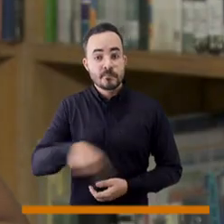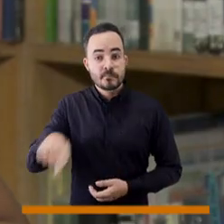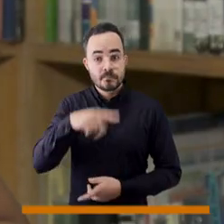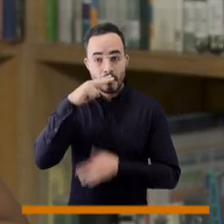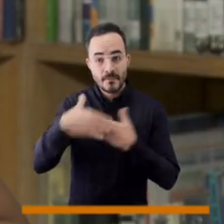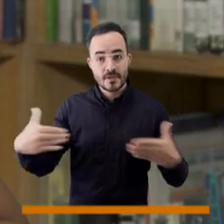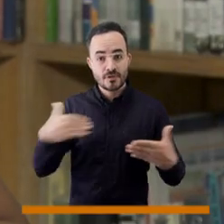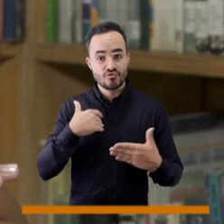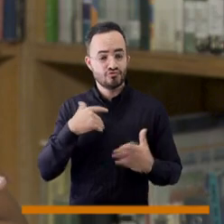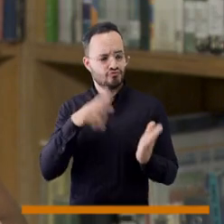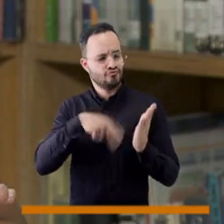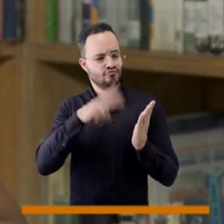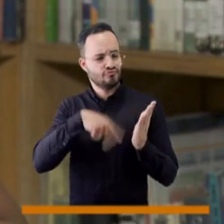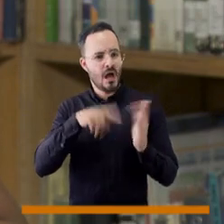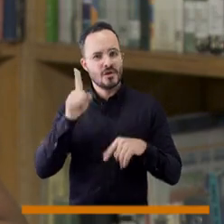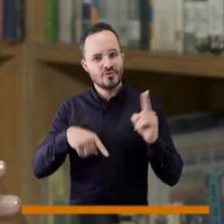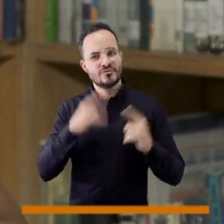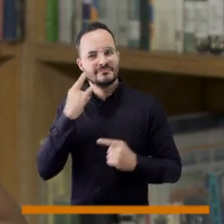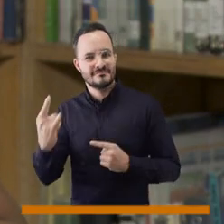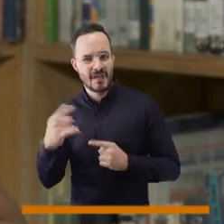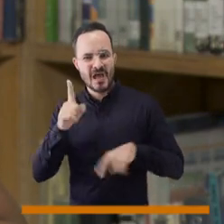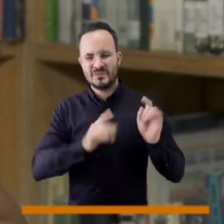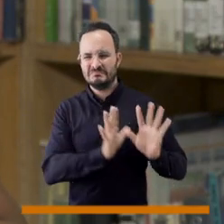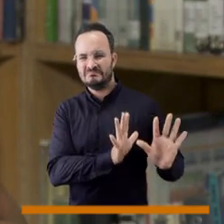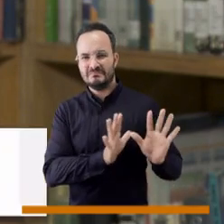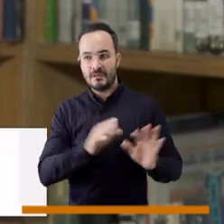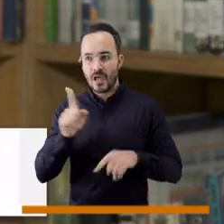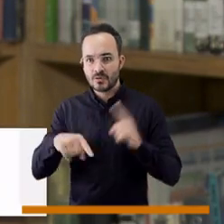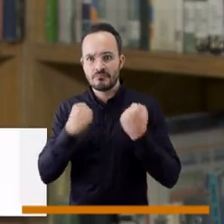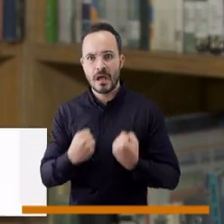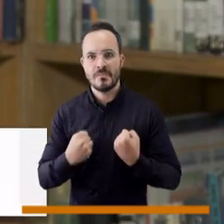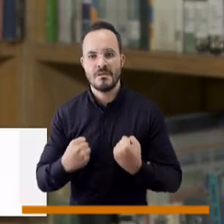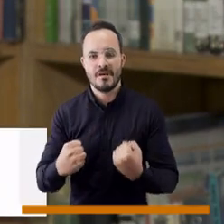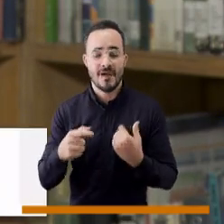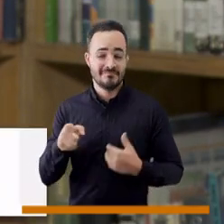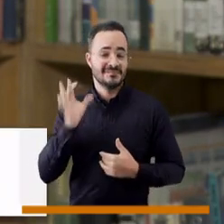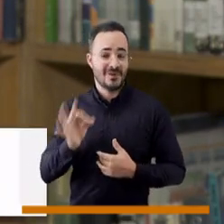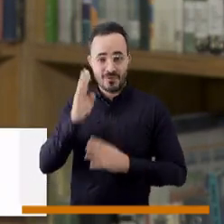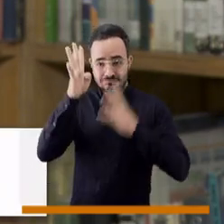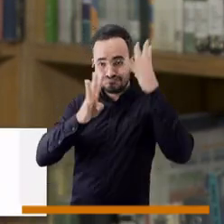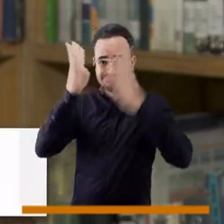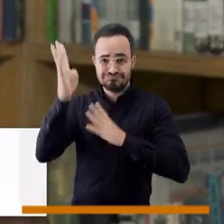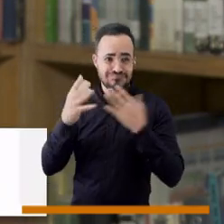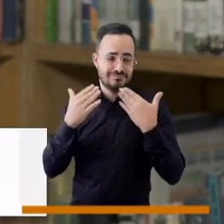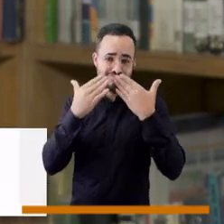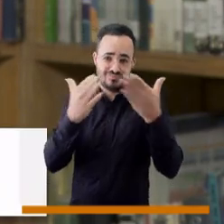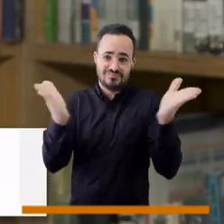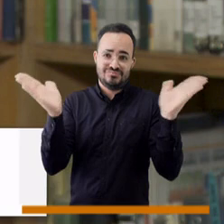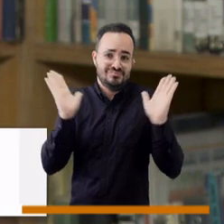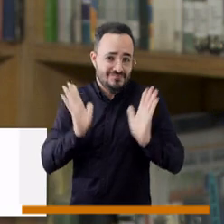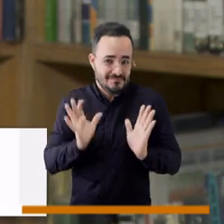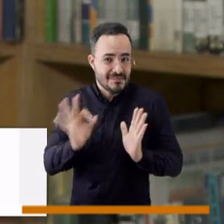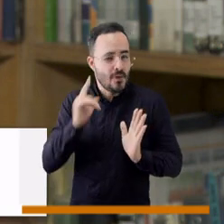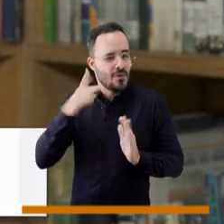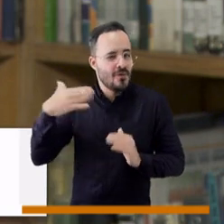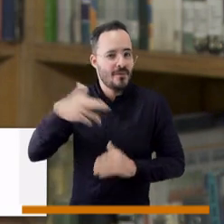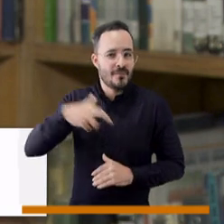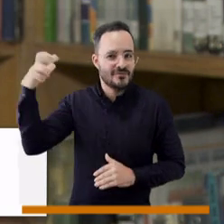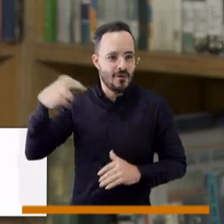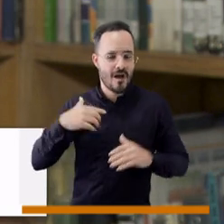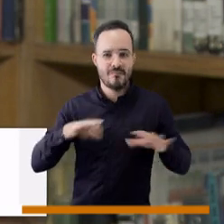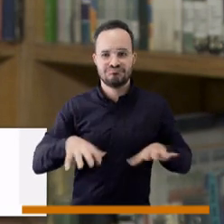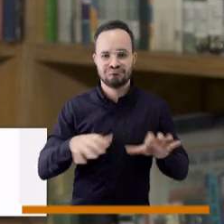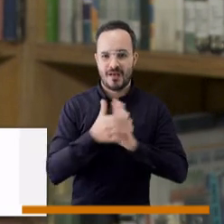hábitos de lectura desde pequeños hace que nuestra creatividad se expanda y eso en un futuro nos ayudará en alguna profesión u oficio.